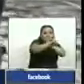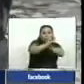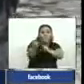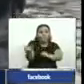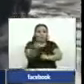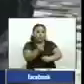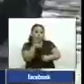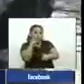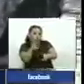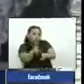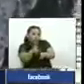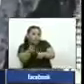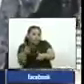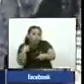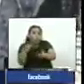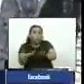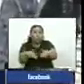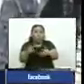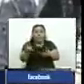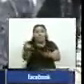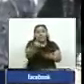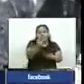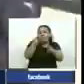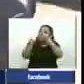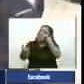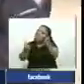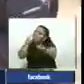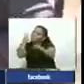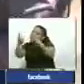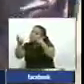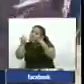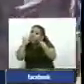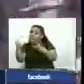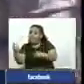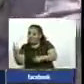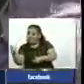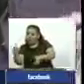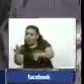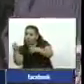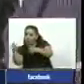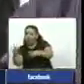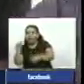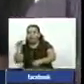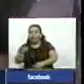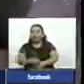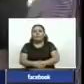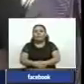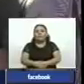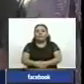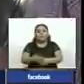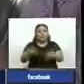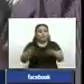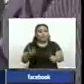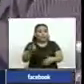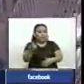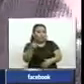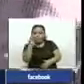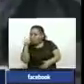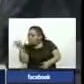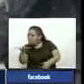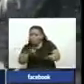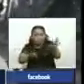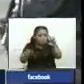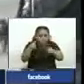armados aprovechan el flujo de turistas para despojar de sus pertenencias a estas personas. La policía no reportó